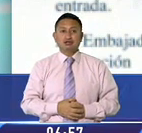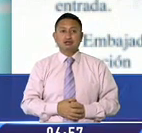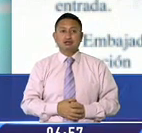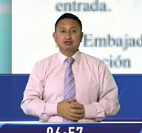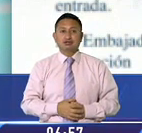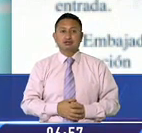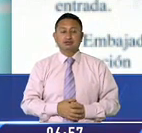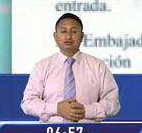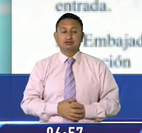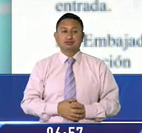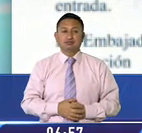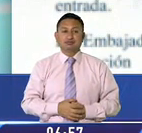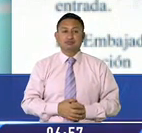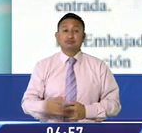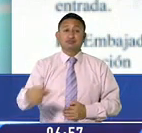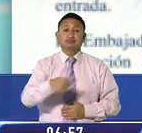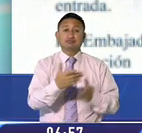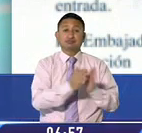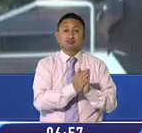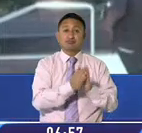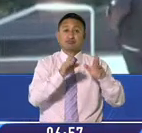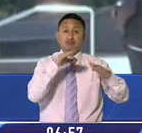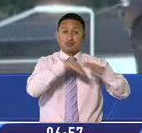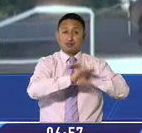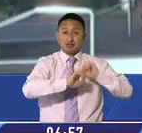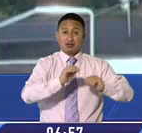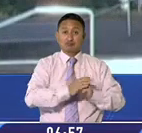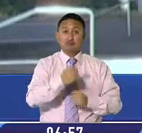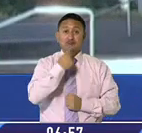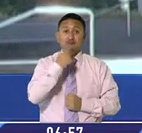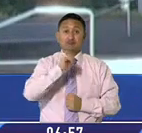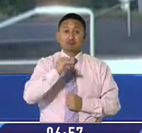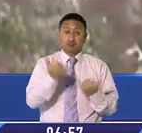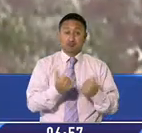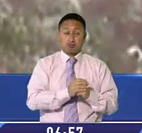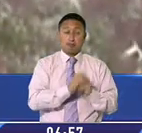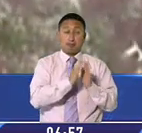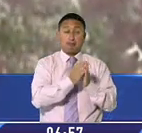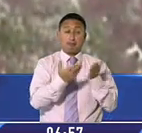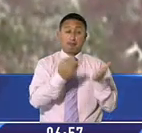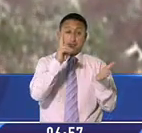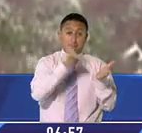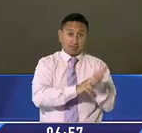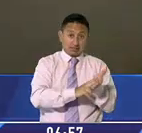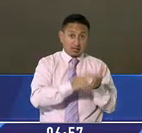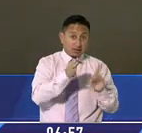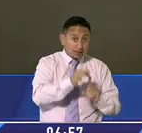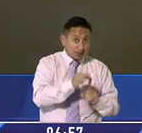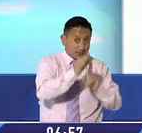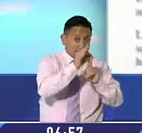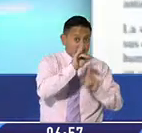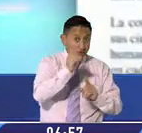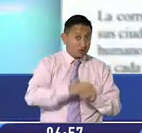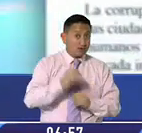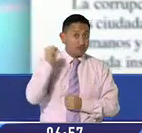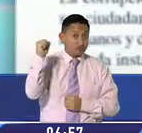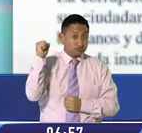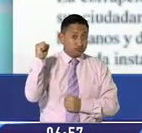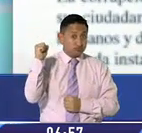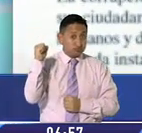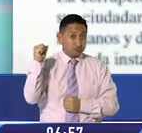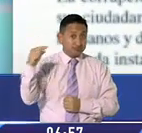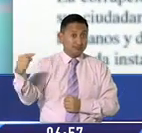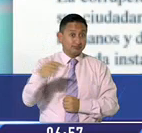de ingreso a su país, enfatizando que tener una visa es un privilegio, no un derecho. Además mencionaron que la Embajada de Estados Unidos